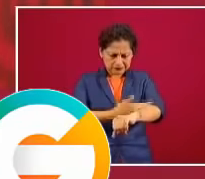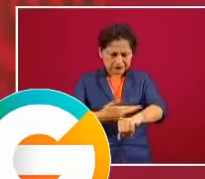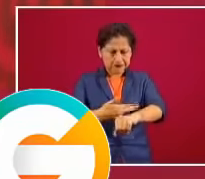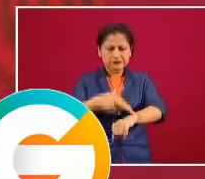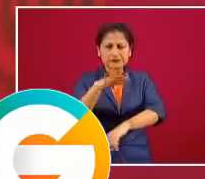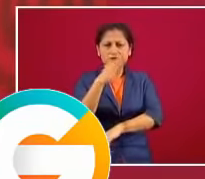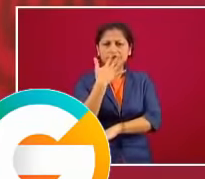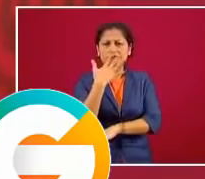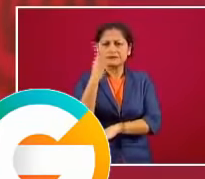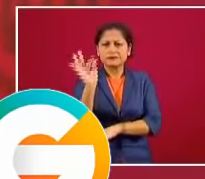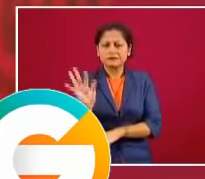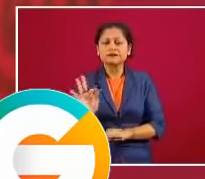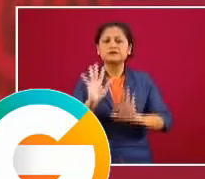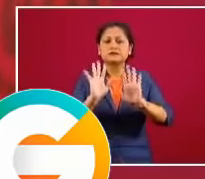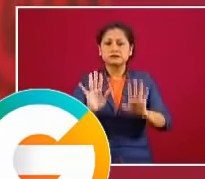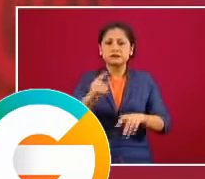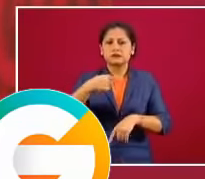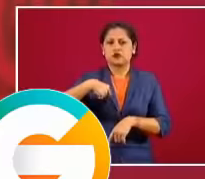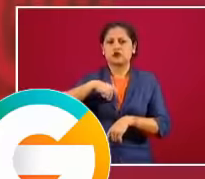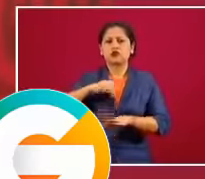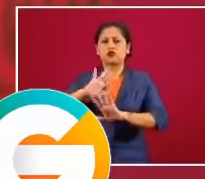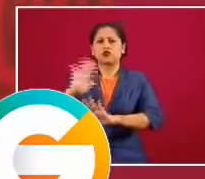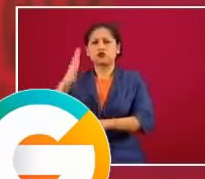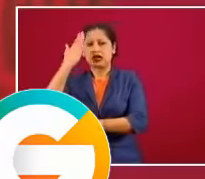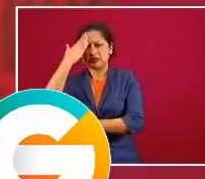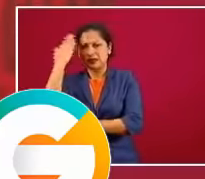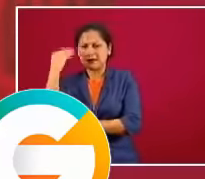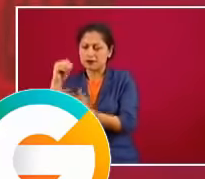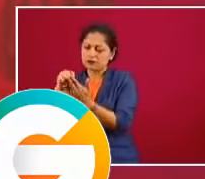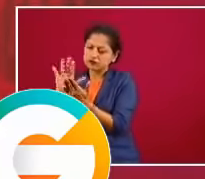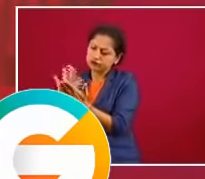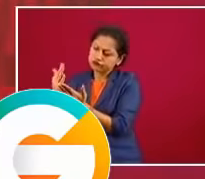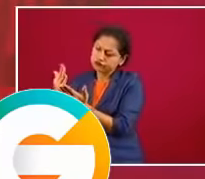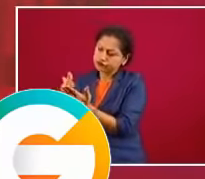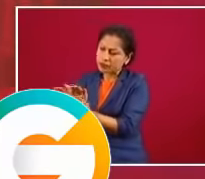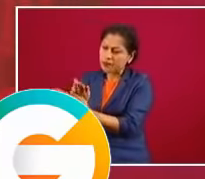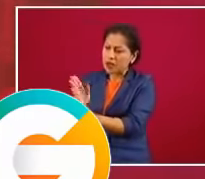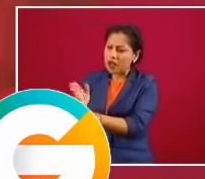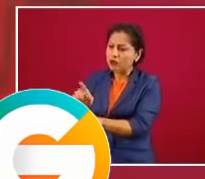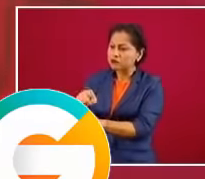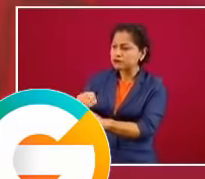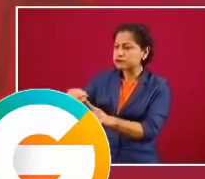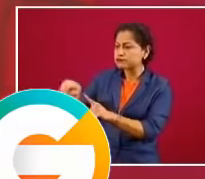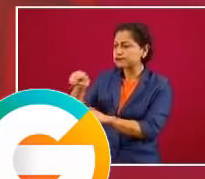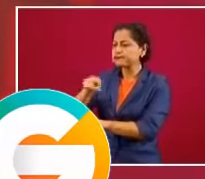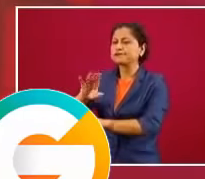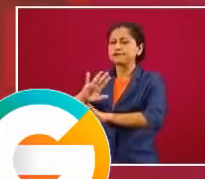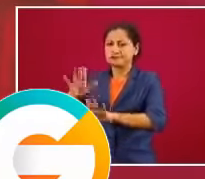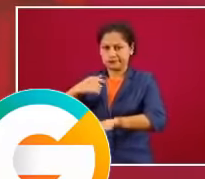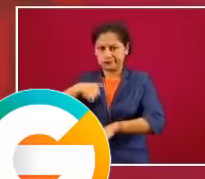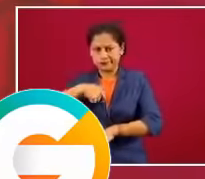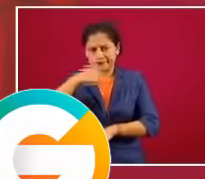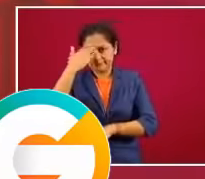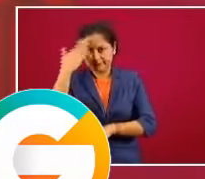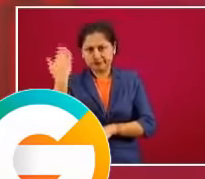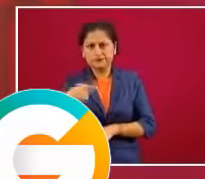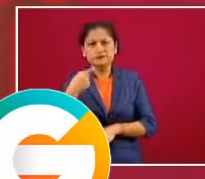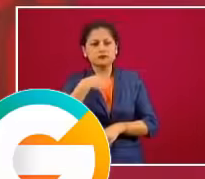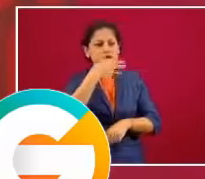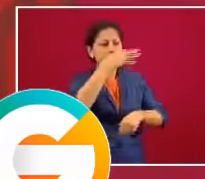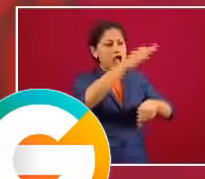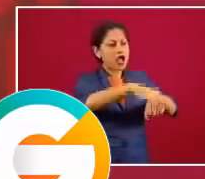ya definido qué bancos y a dónde tienen que llamar, ya se tienen los